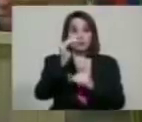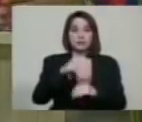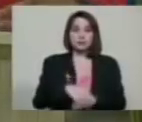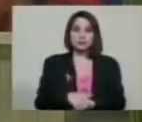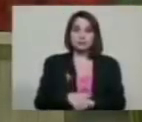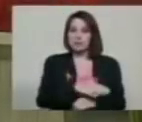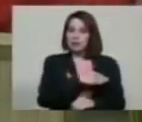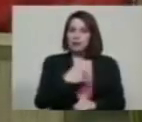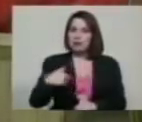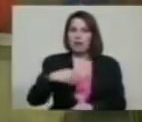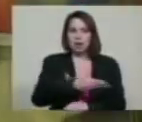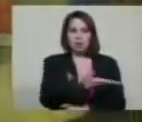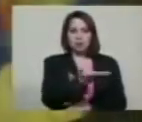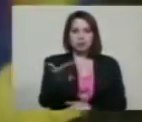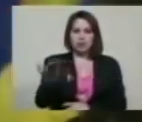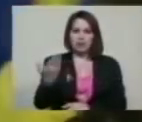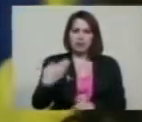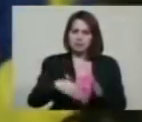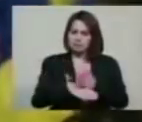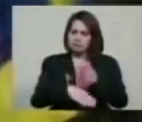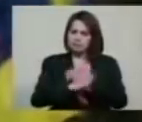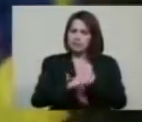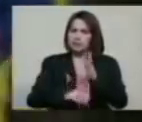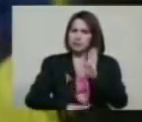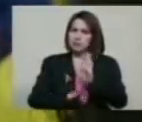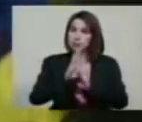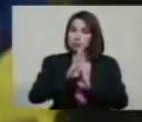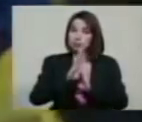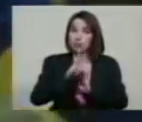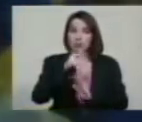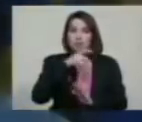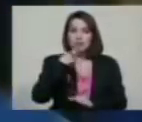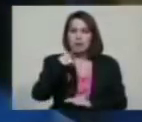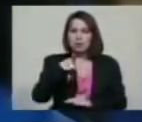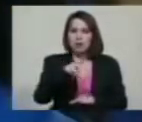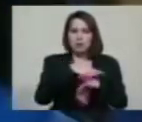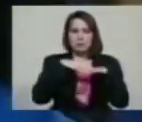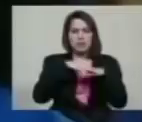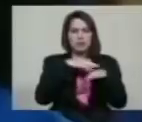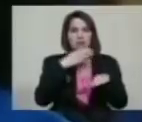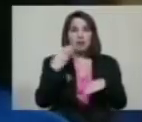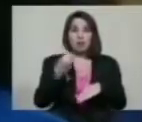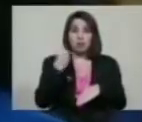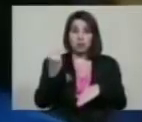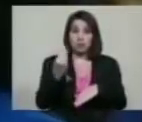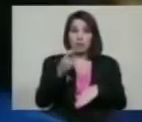que ustedes sigan creciendo. Yo le preguntaba al ministro de la Juventud,